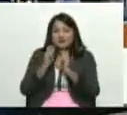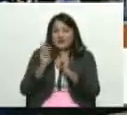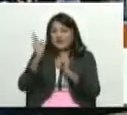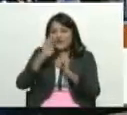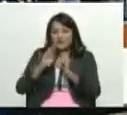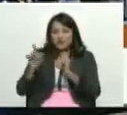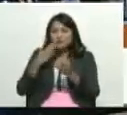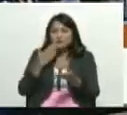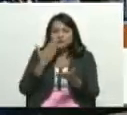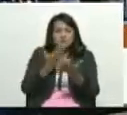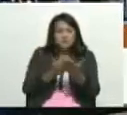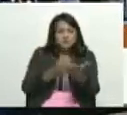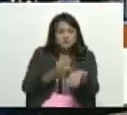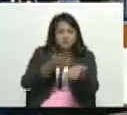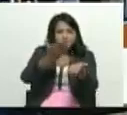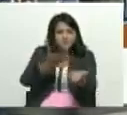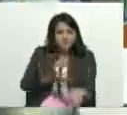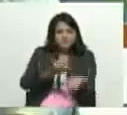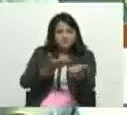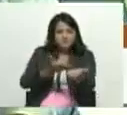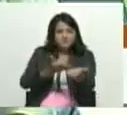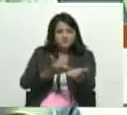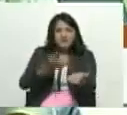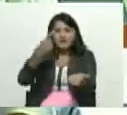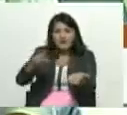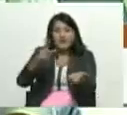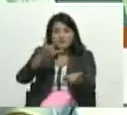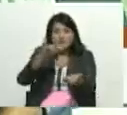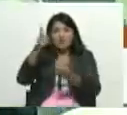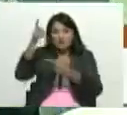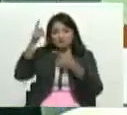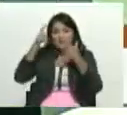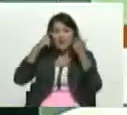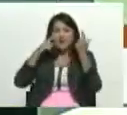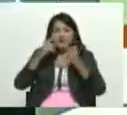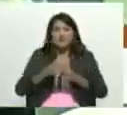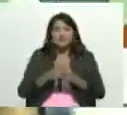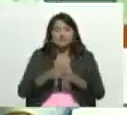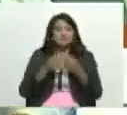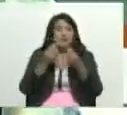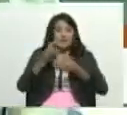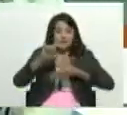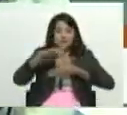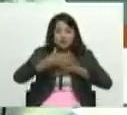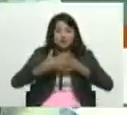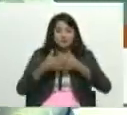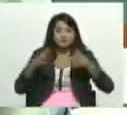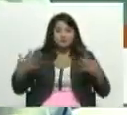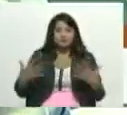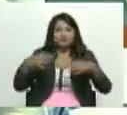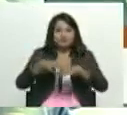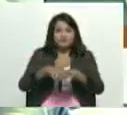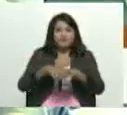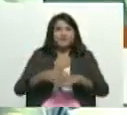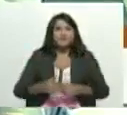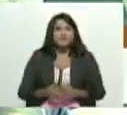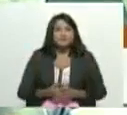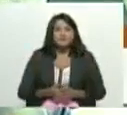acrecentar a la propuesta de Chávez de la integración latinoamericana y decimos